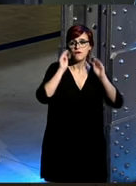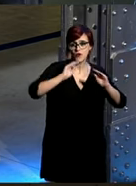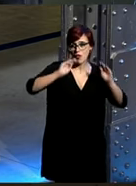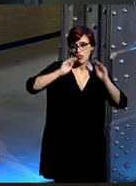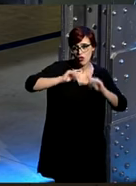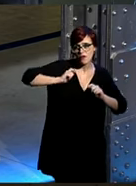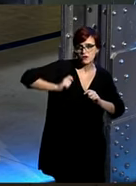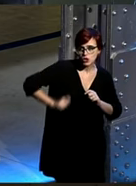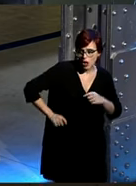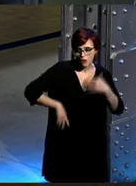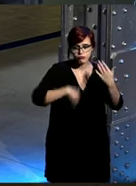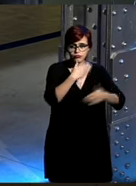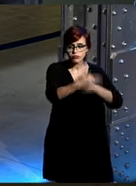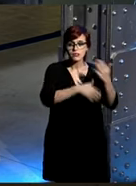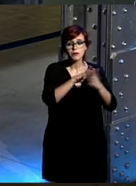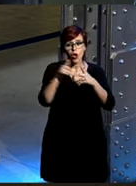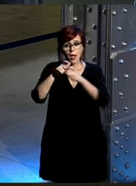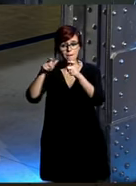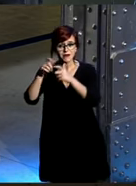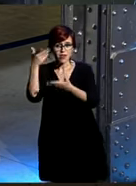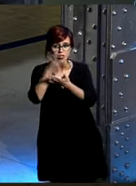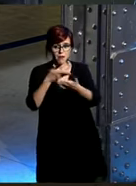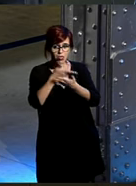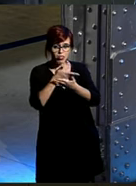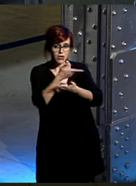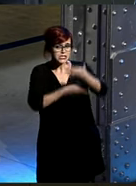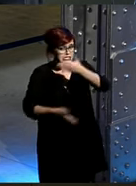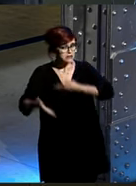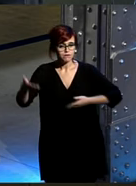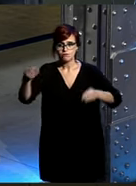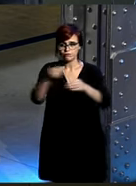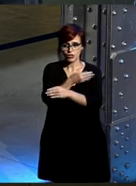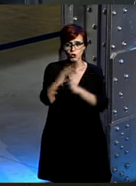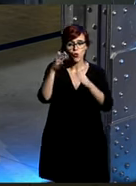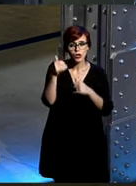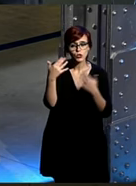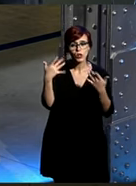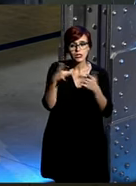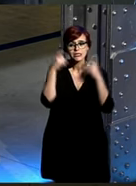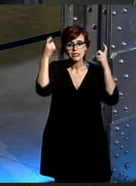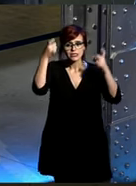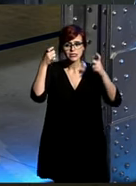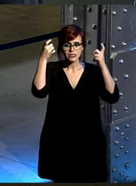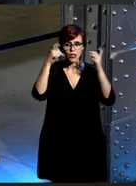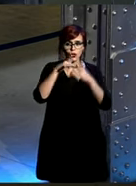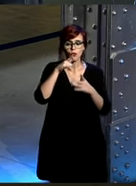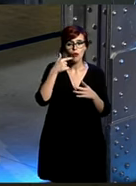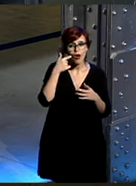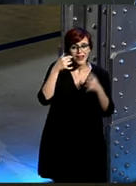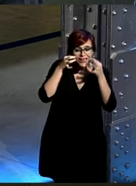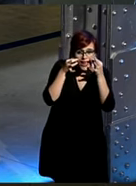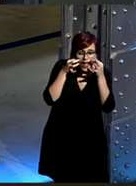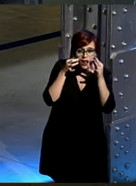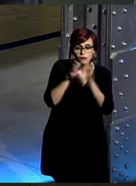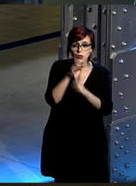profesional y la demanda de las empresas, y hemos intentado crear unas carreras digitales para cubrir ese nicho con personas